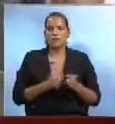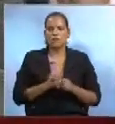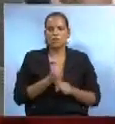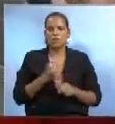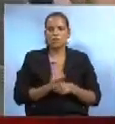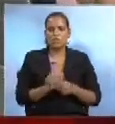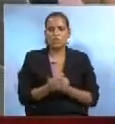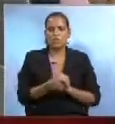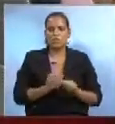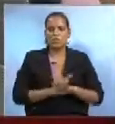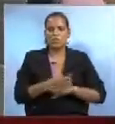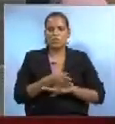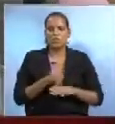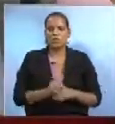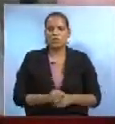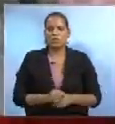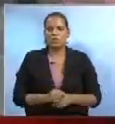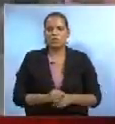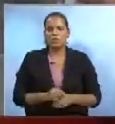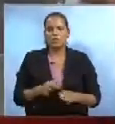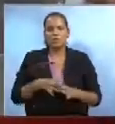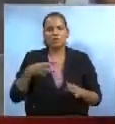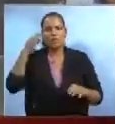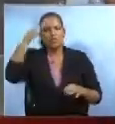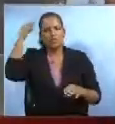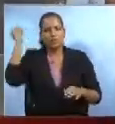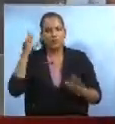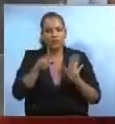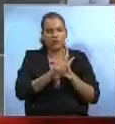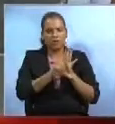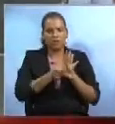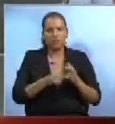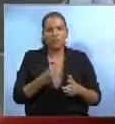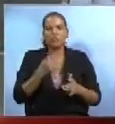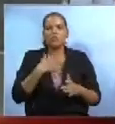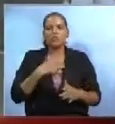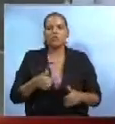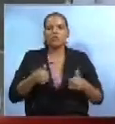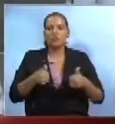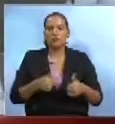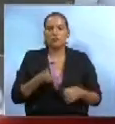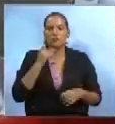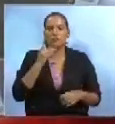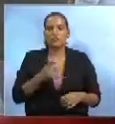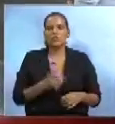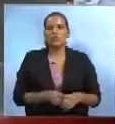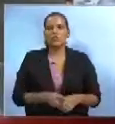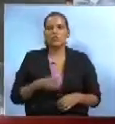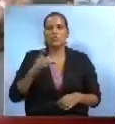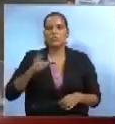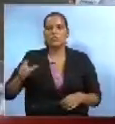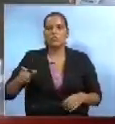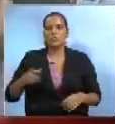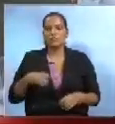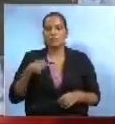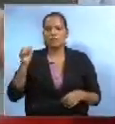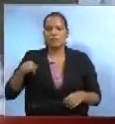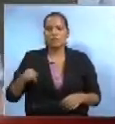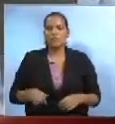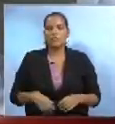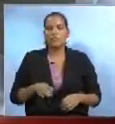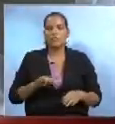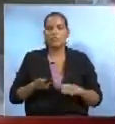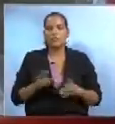y que estaba siendo excluida de una ley. Está bien que se haya reconocido el clamor de Esmeraldas de que aquí sí